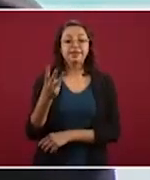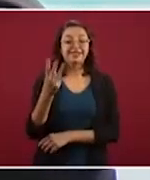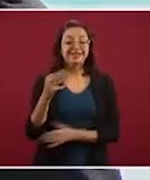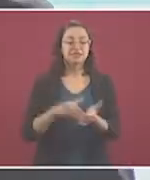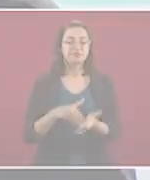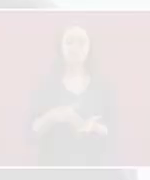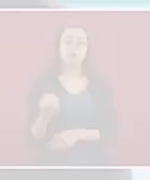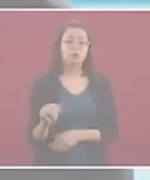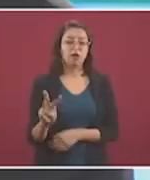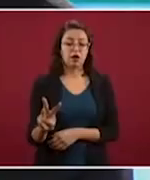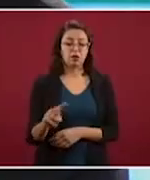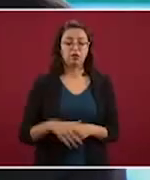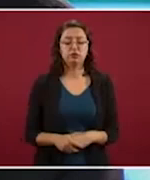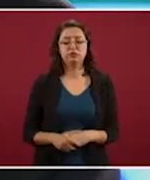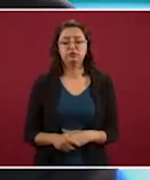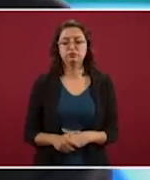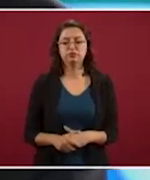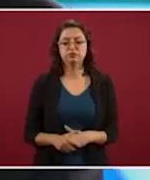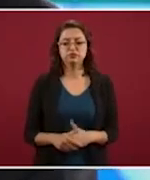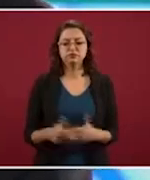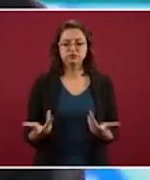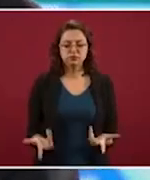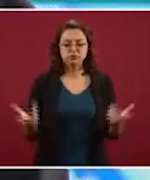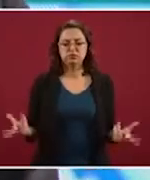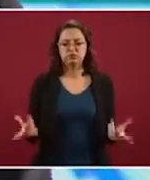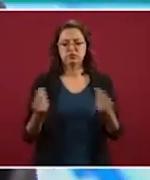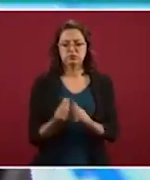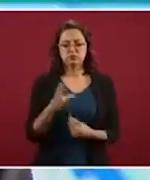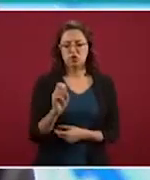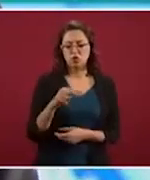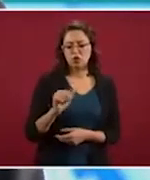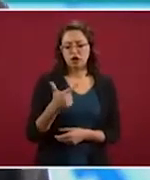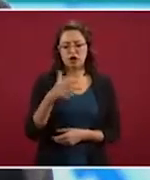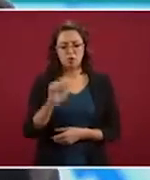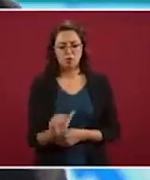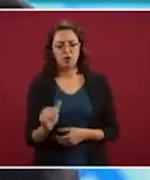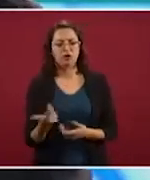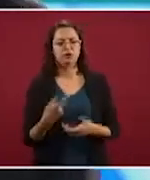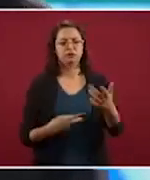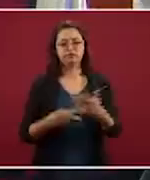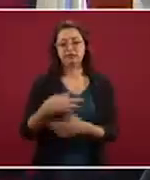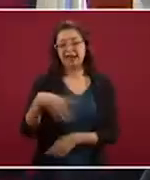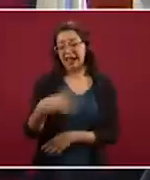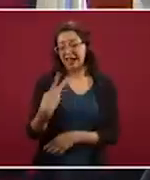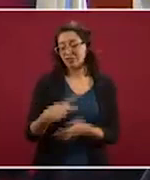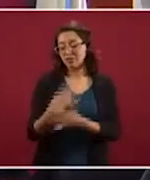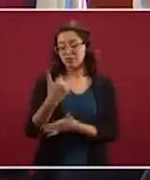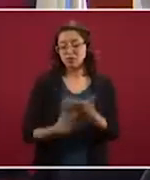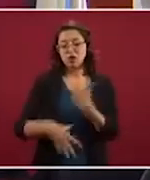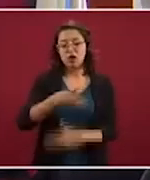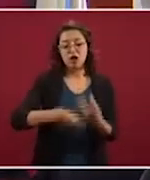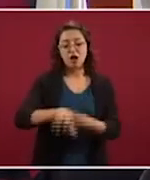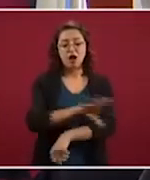3.762 megawatts. Planteamos, en coordinación con Conagua, 14 proyectos de generación